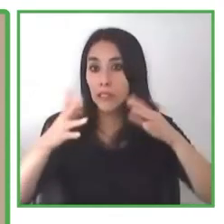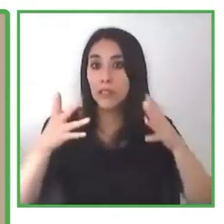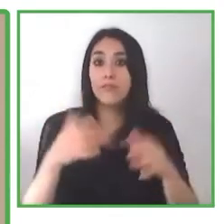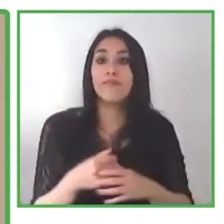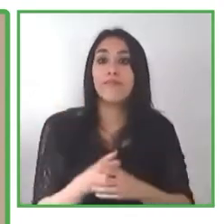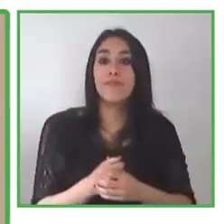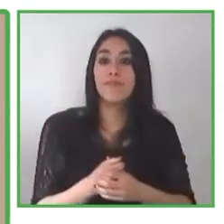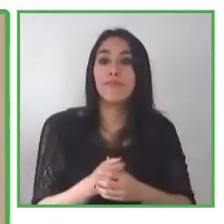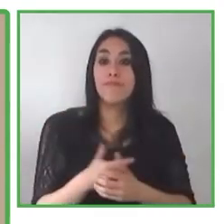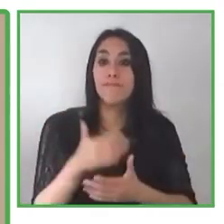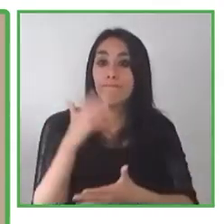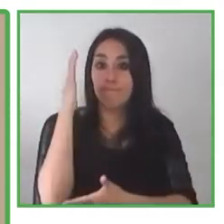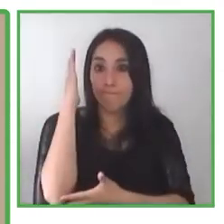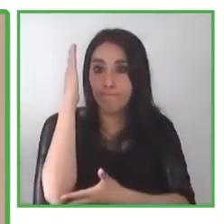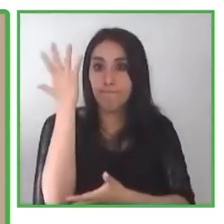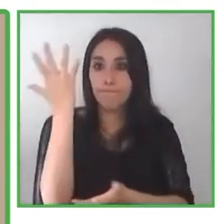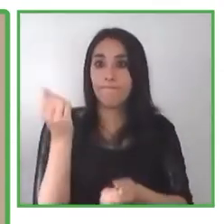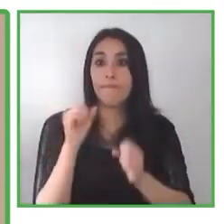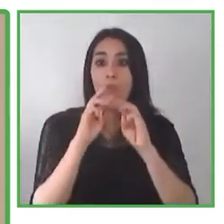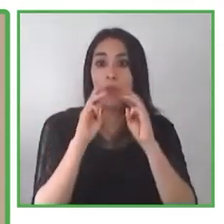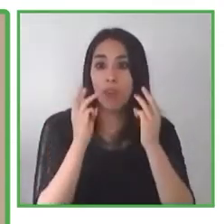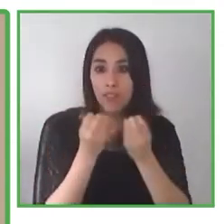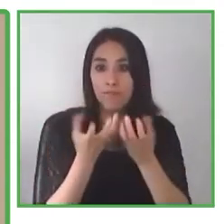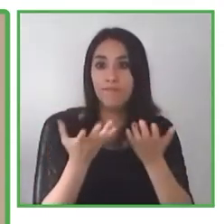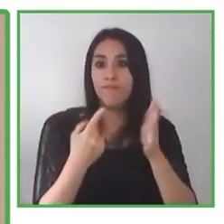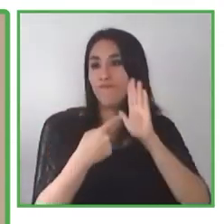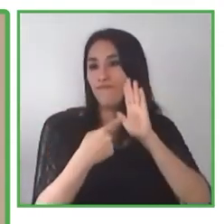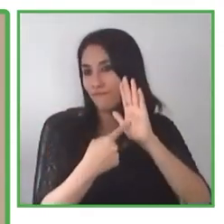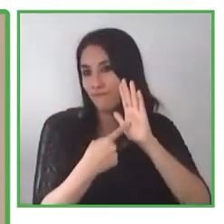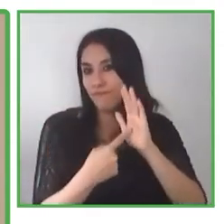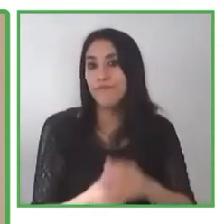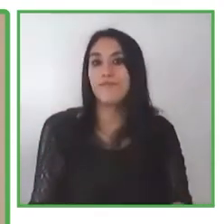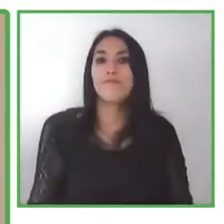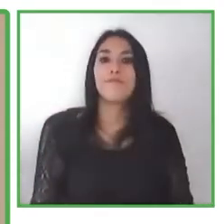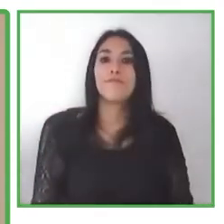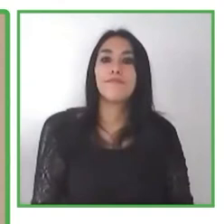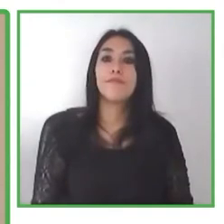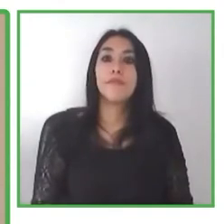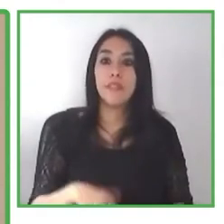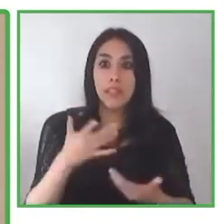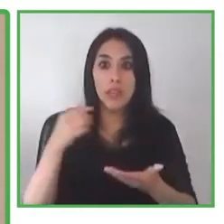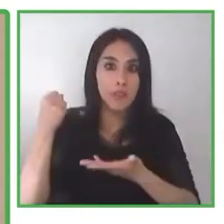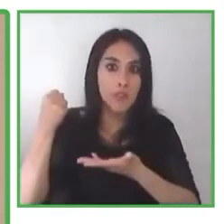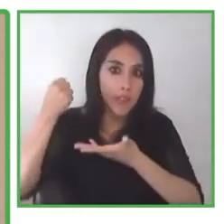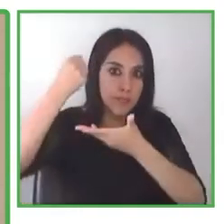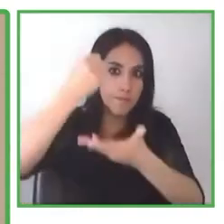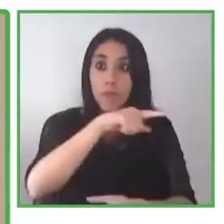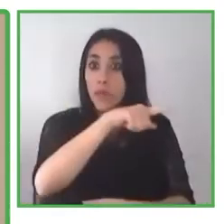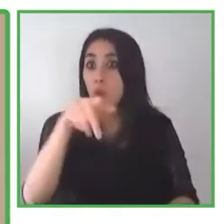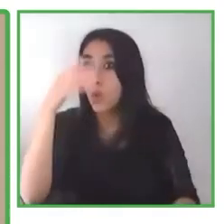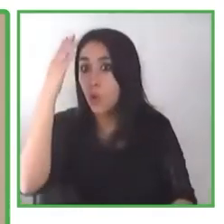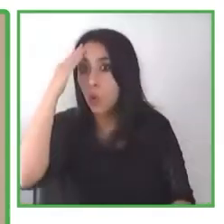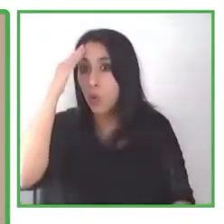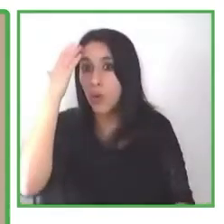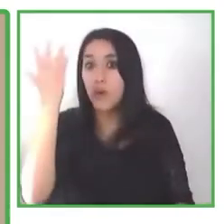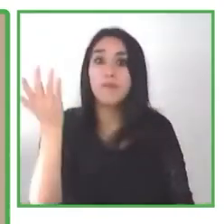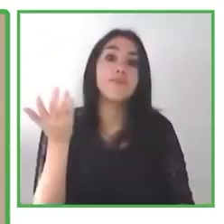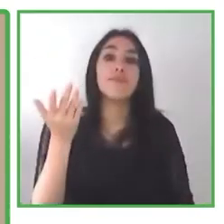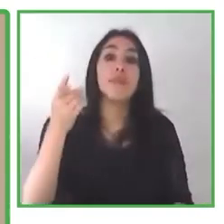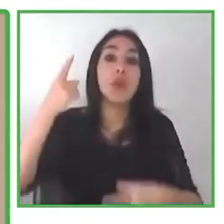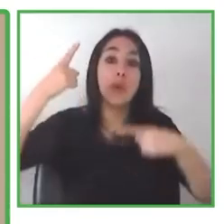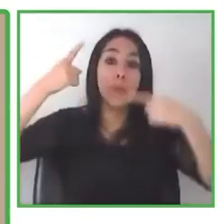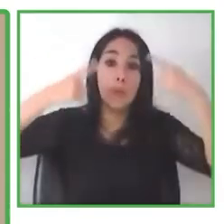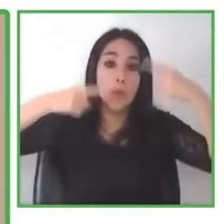también los sistemas de microfinanciamiento, porque como ven, las políticas también deben implementarse para facilitar la retención de los